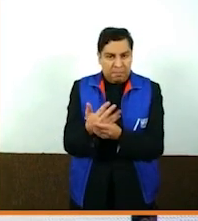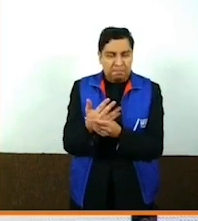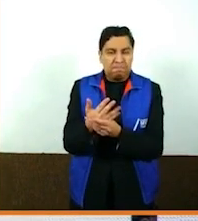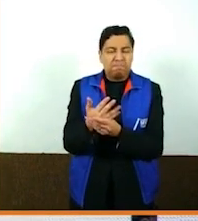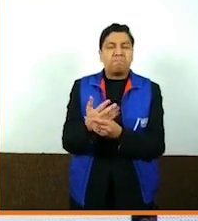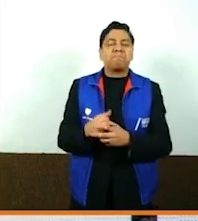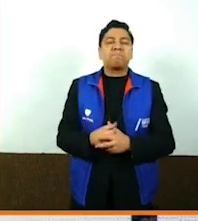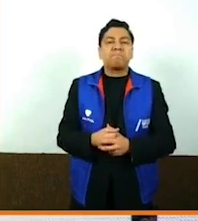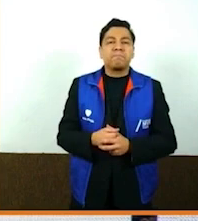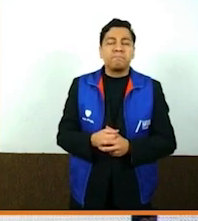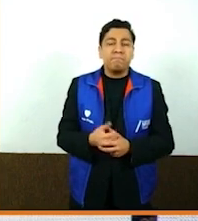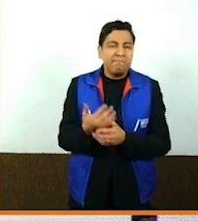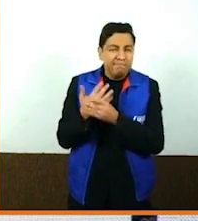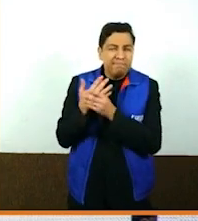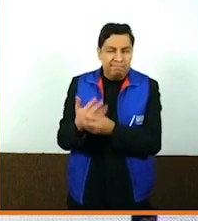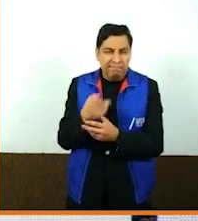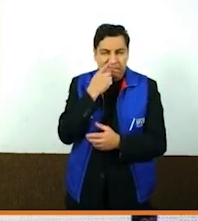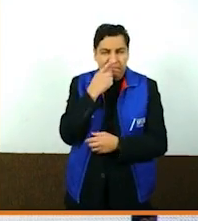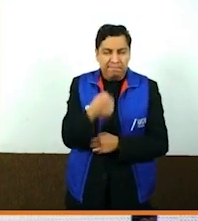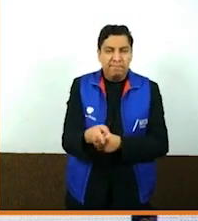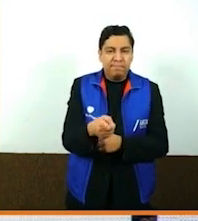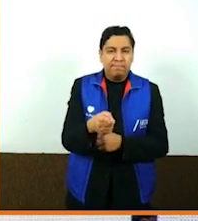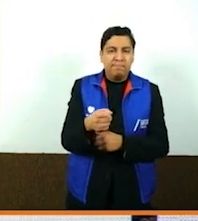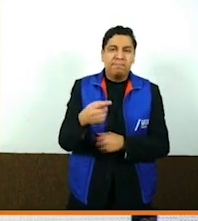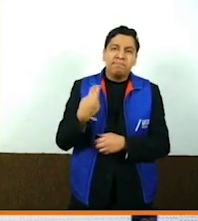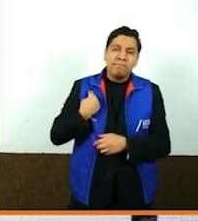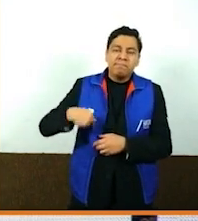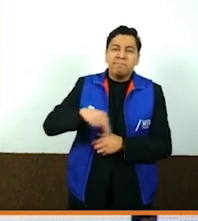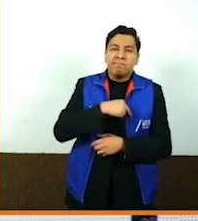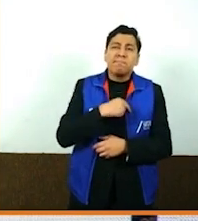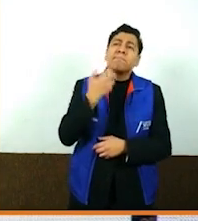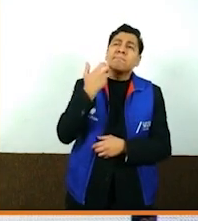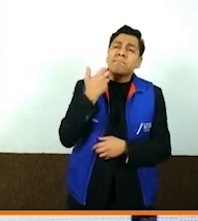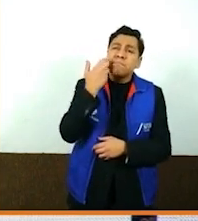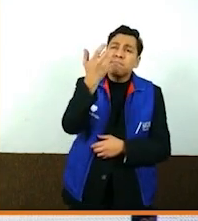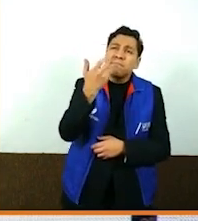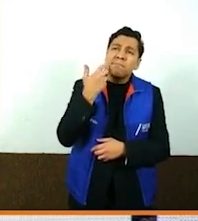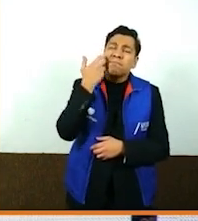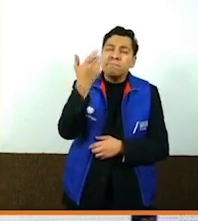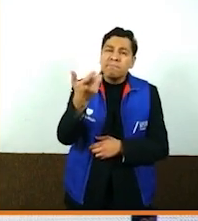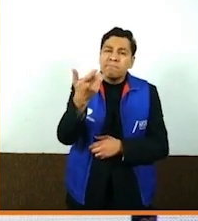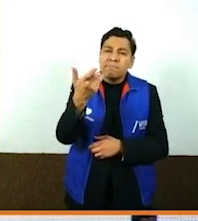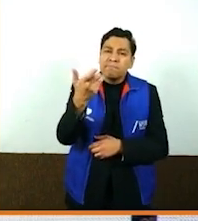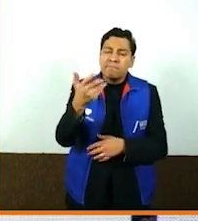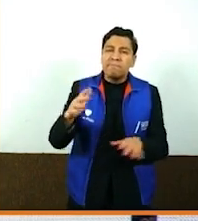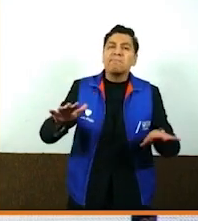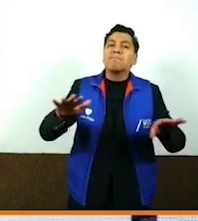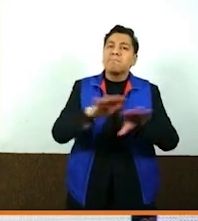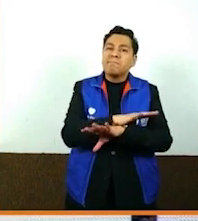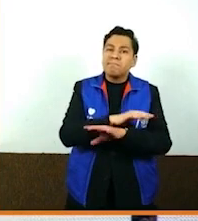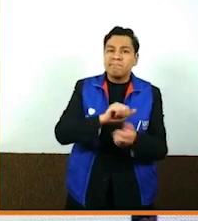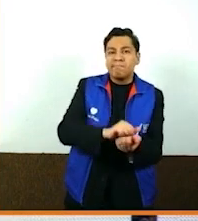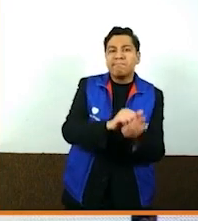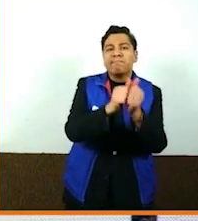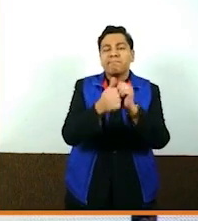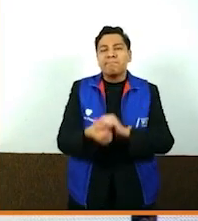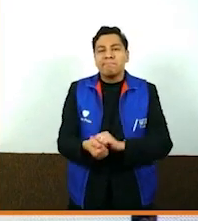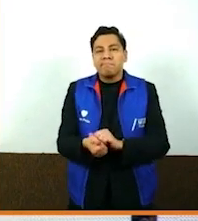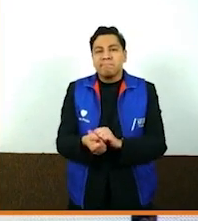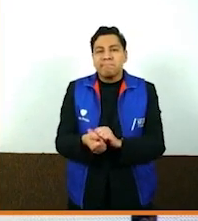general. Decía, hemos pasado de la intención al valor medido y compartido. Y yo creo